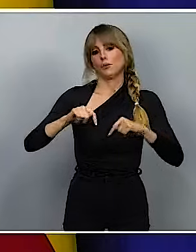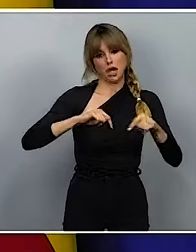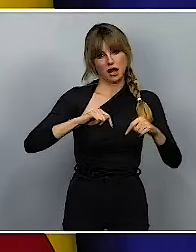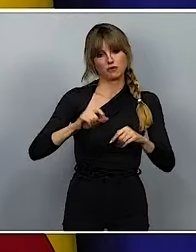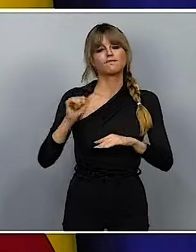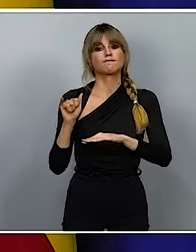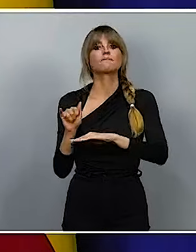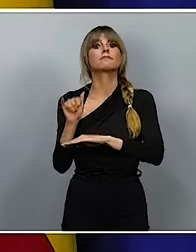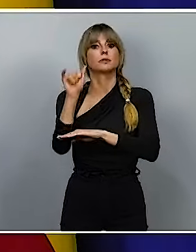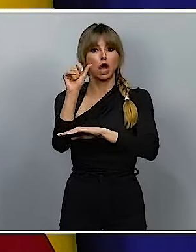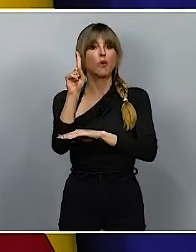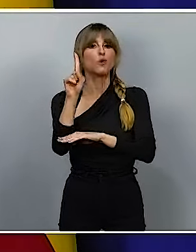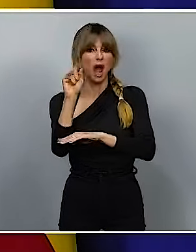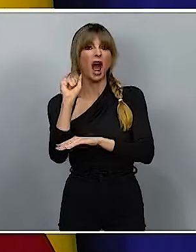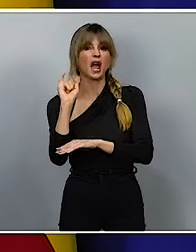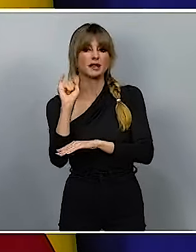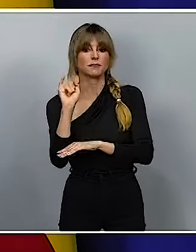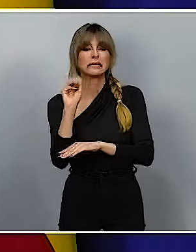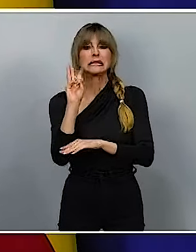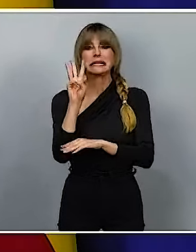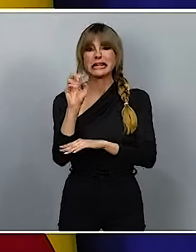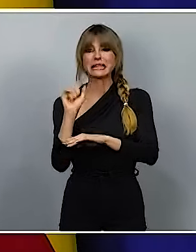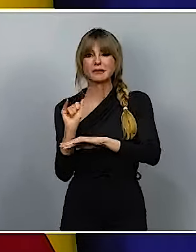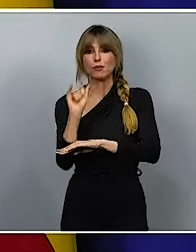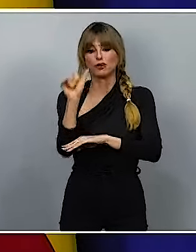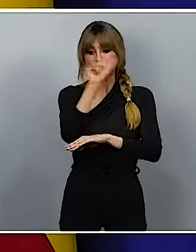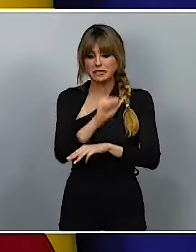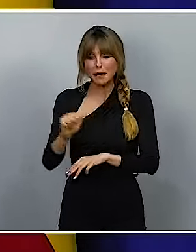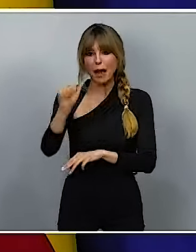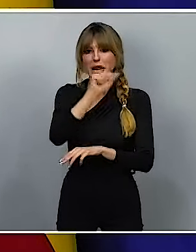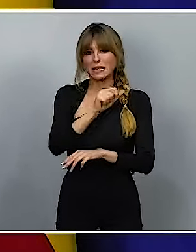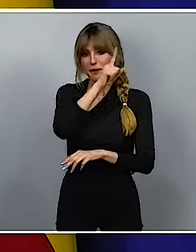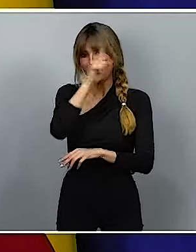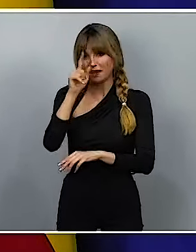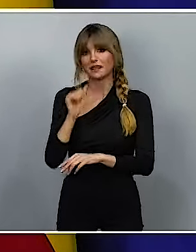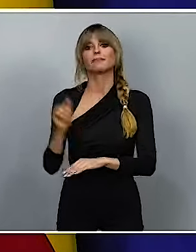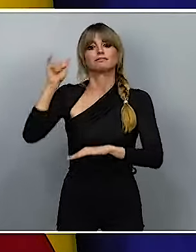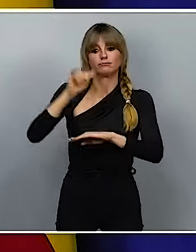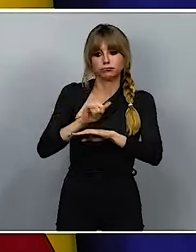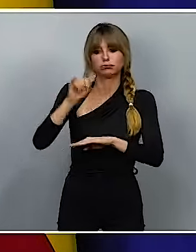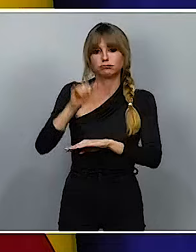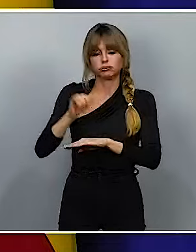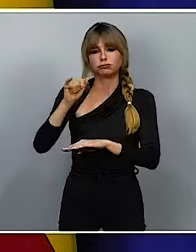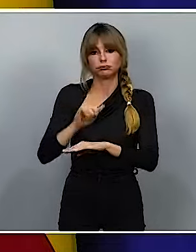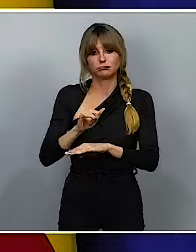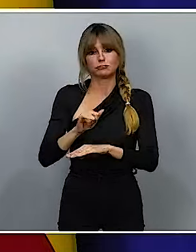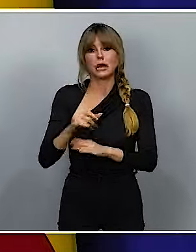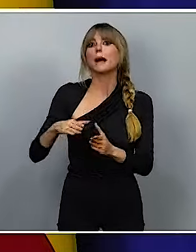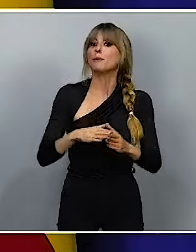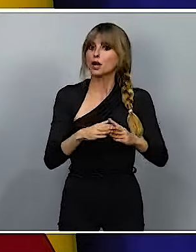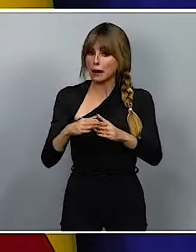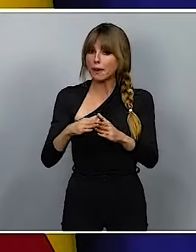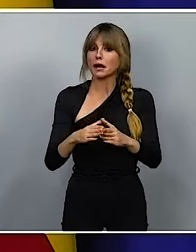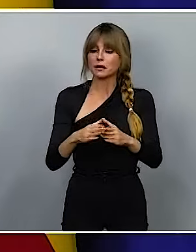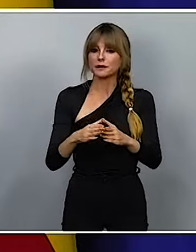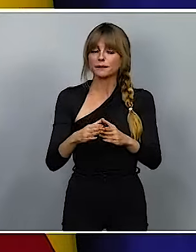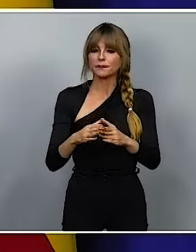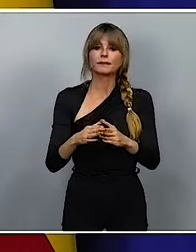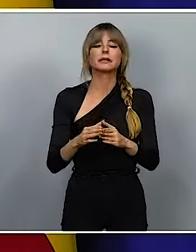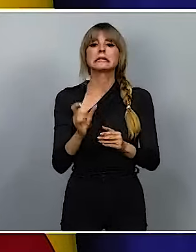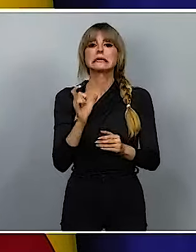compañía aérea que tiene tres vuelos semanales a Madrid Hay posibilidad también de salida marítima a